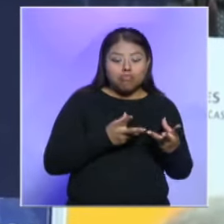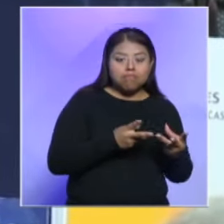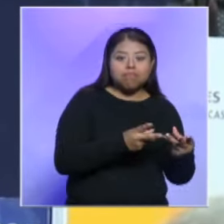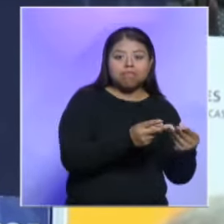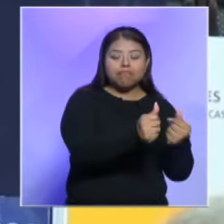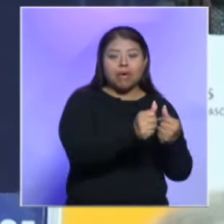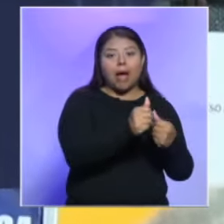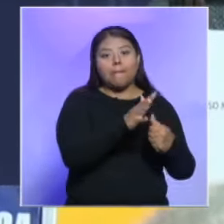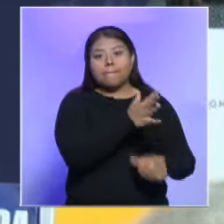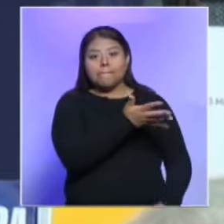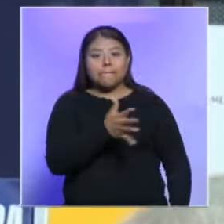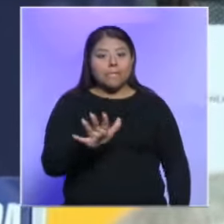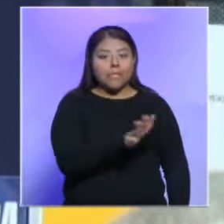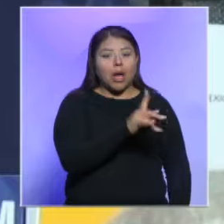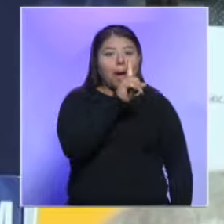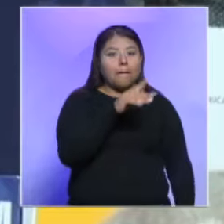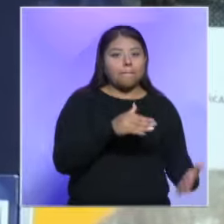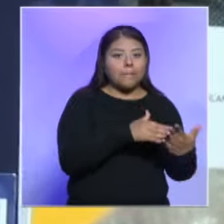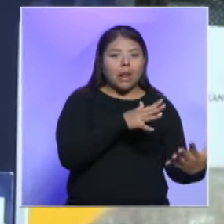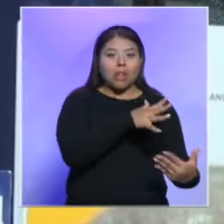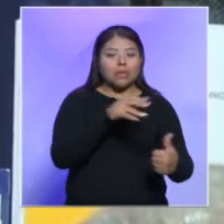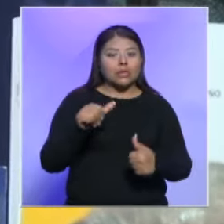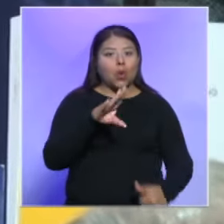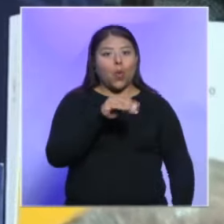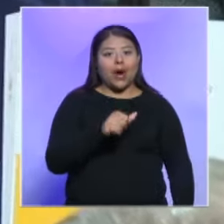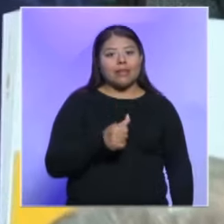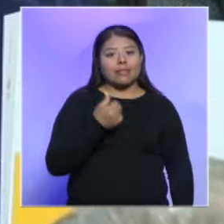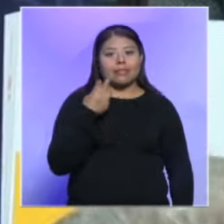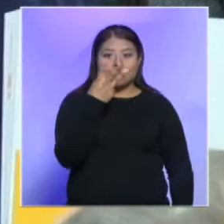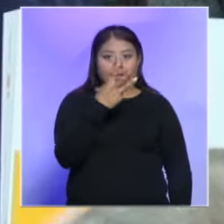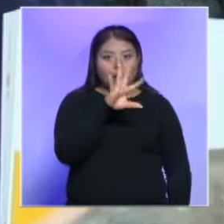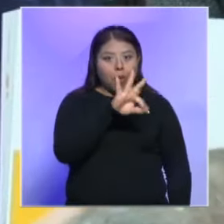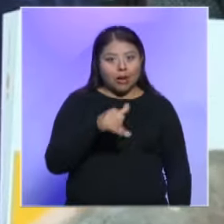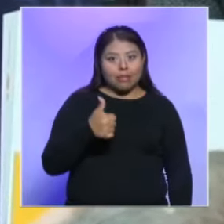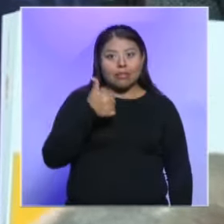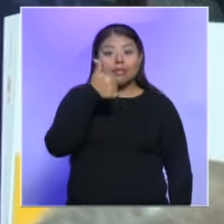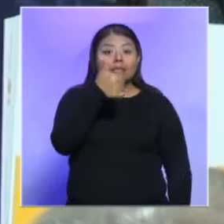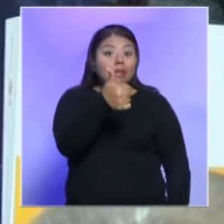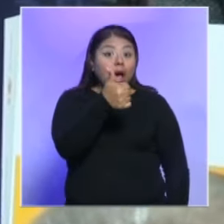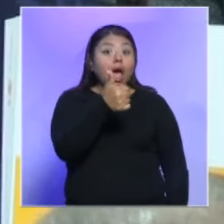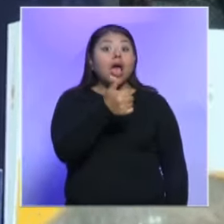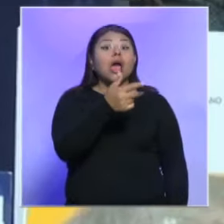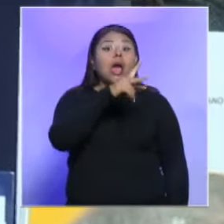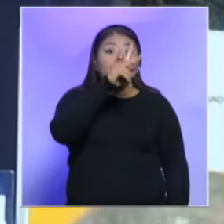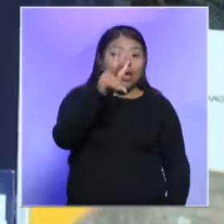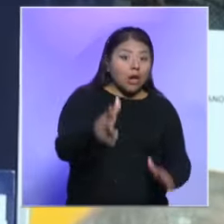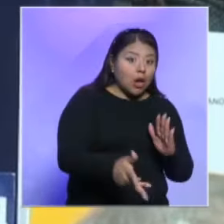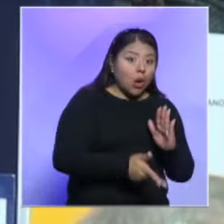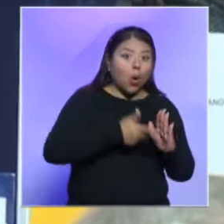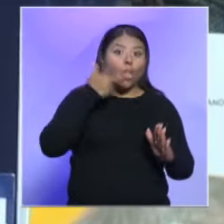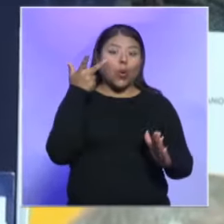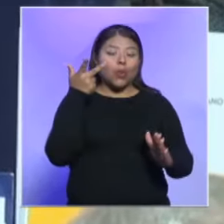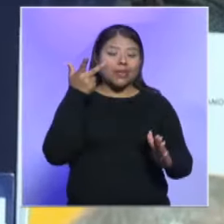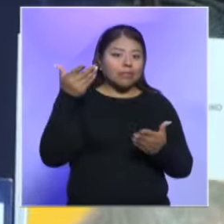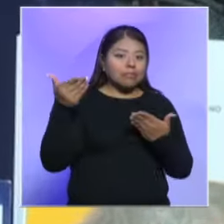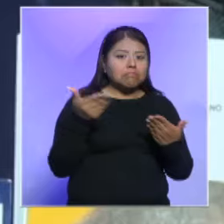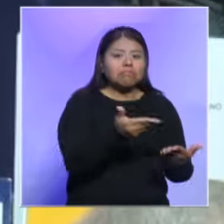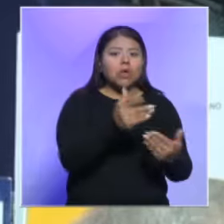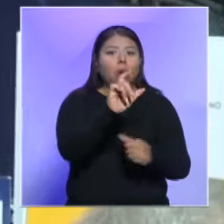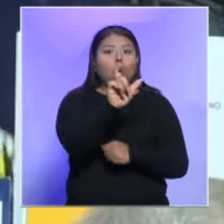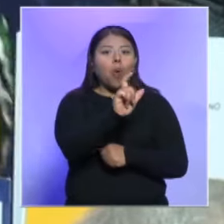1943, 46, por ahí, ahorita lo veremos con más calma, y luego regresa en 2012. Pero, ¿qué pasa